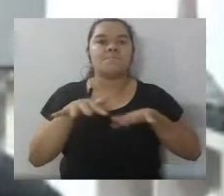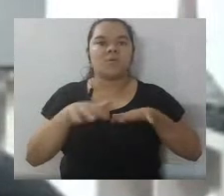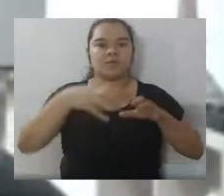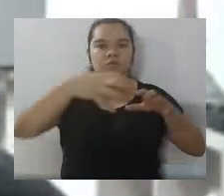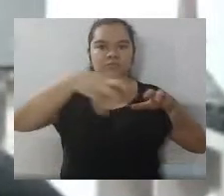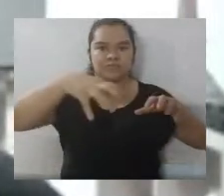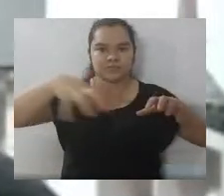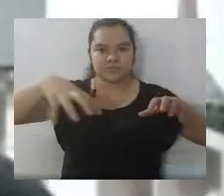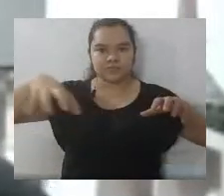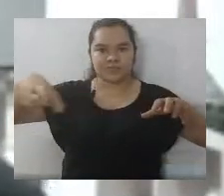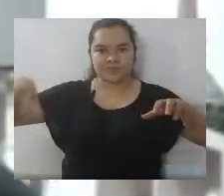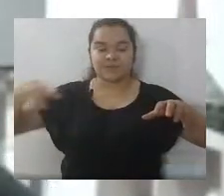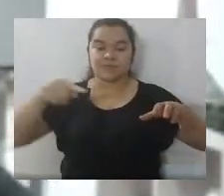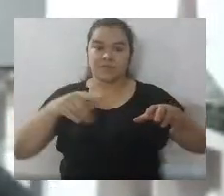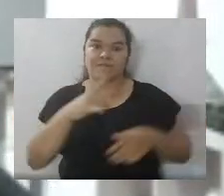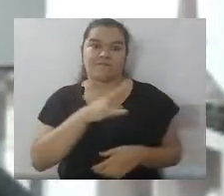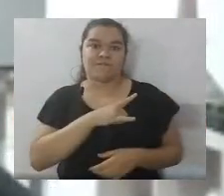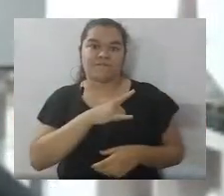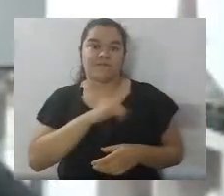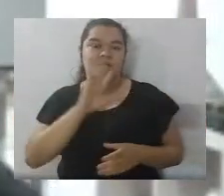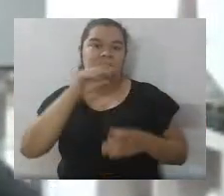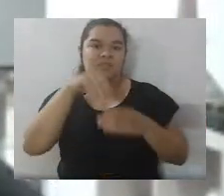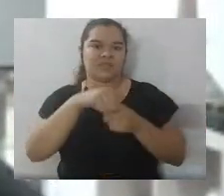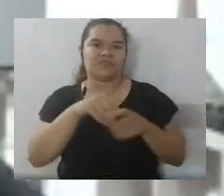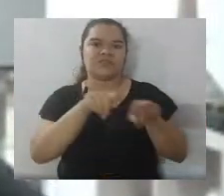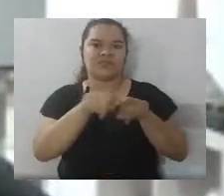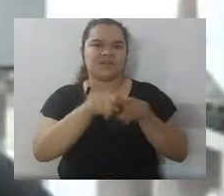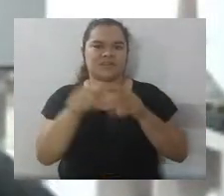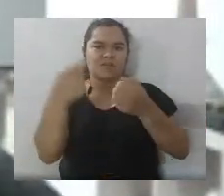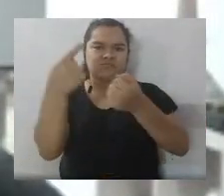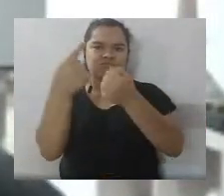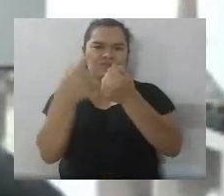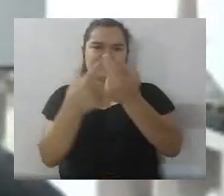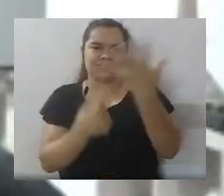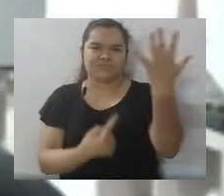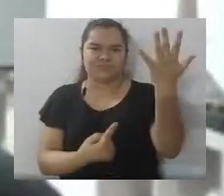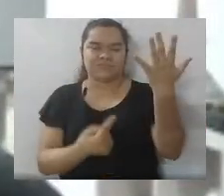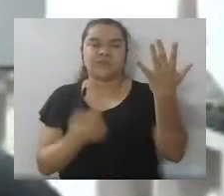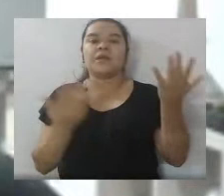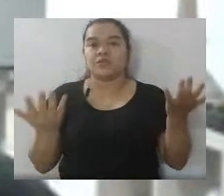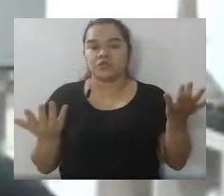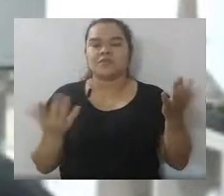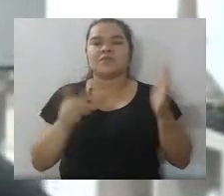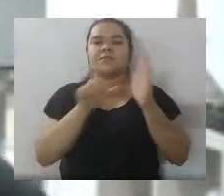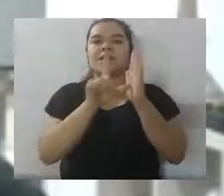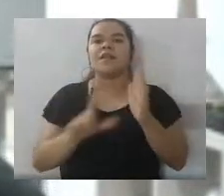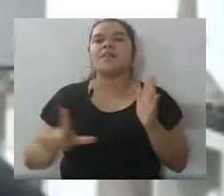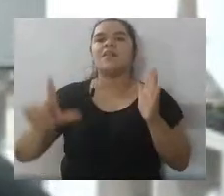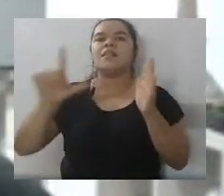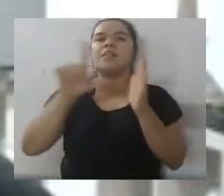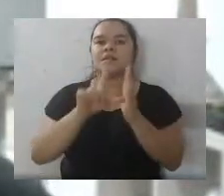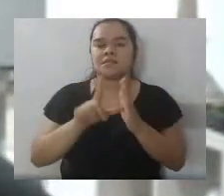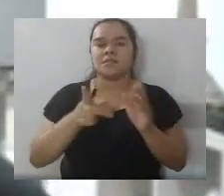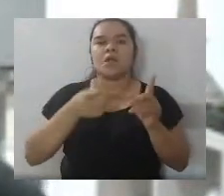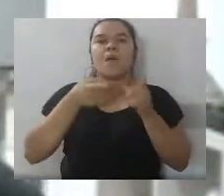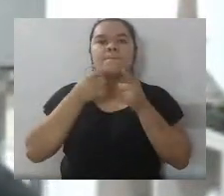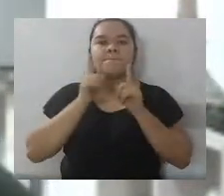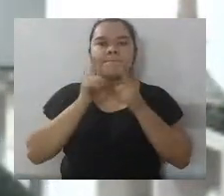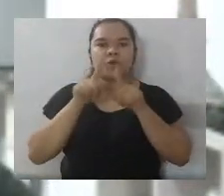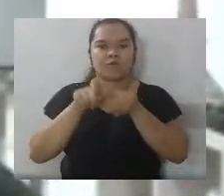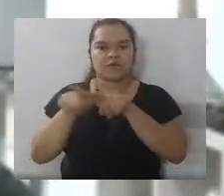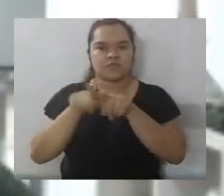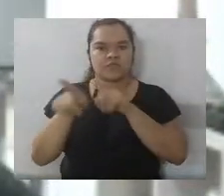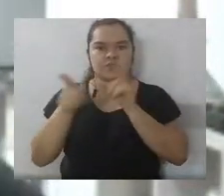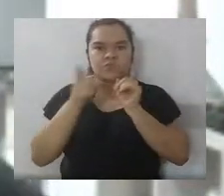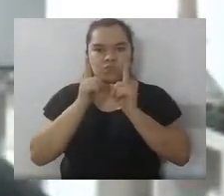presentaciones de las carreras, dado que tienen muchas carreras. Entonces las licenciaturas y los profesorados los